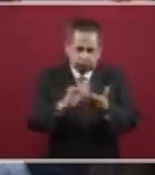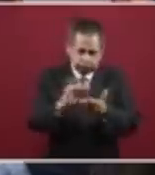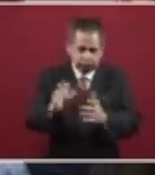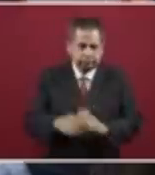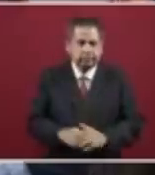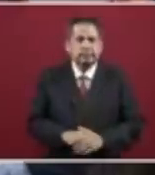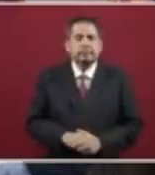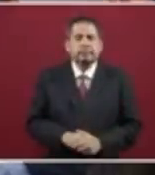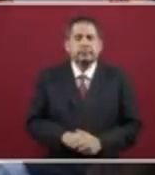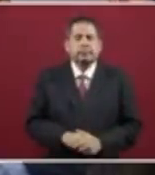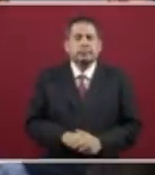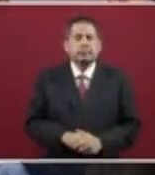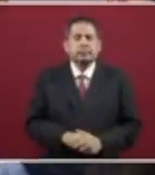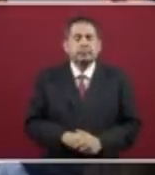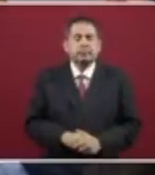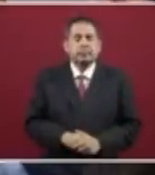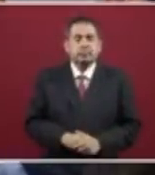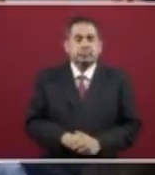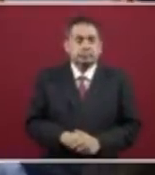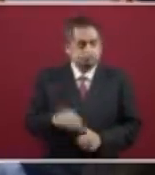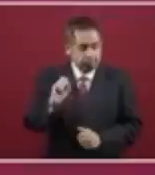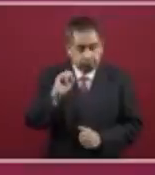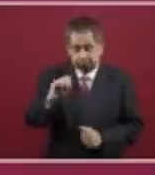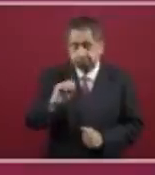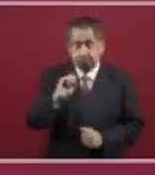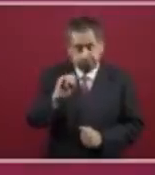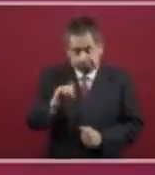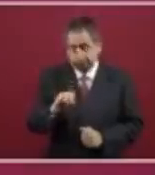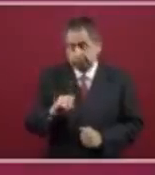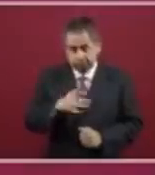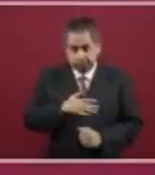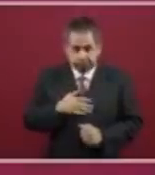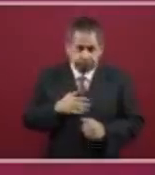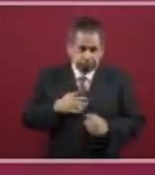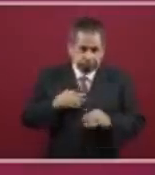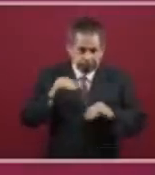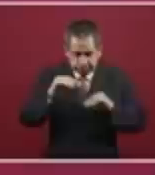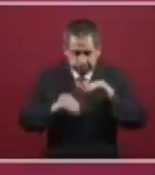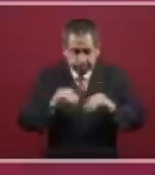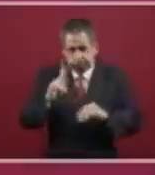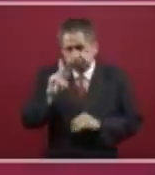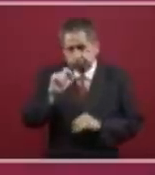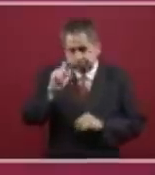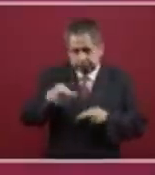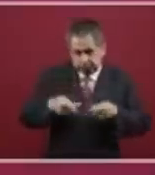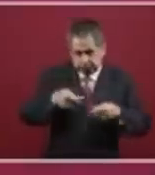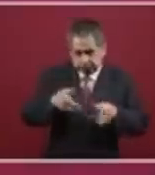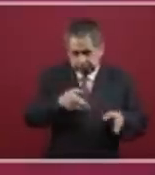Sí, miren, parte de la estrategia que estamos siguiendo es